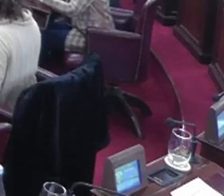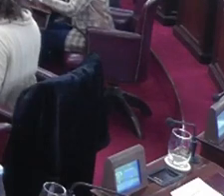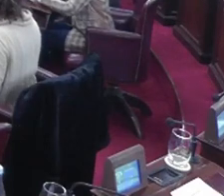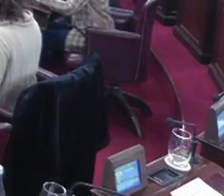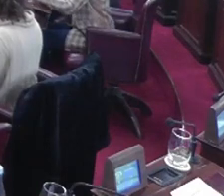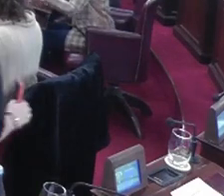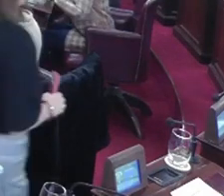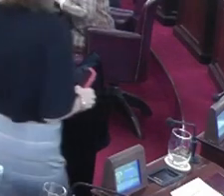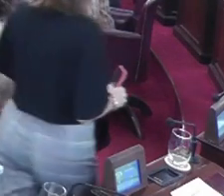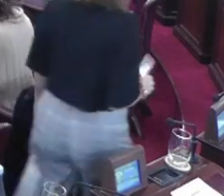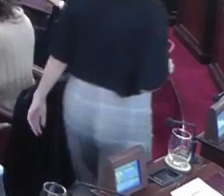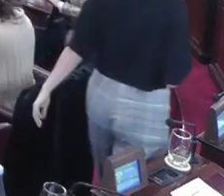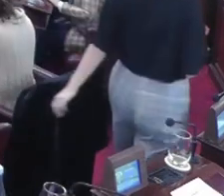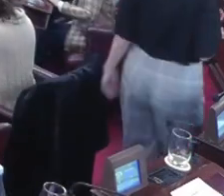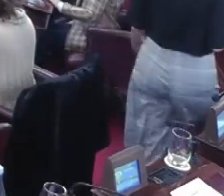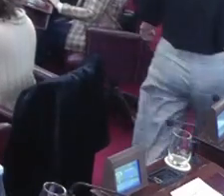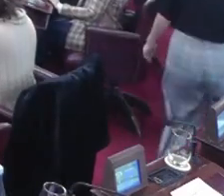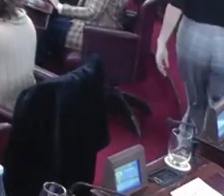donet espíndola